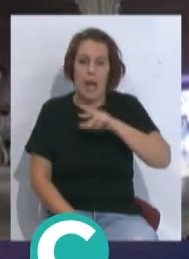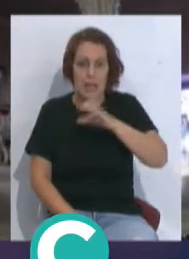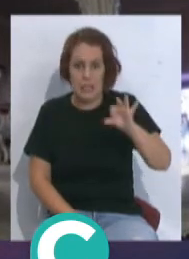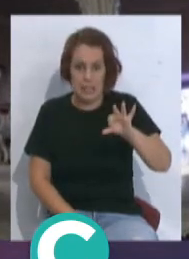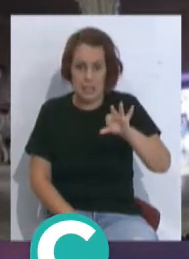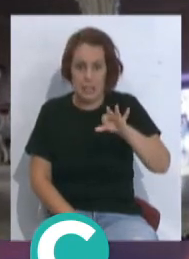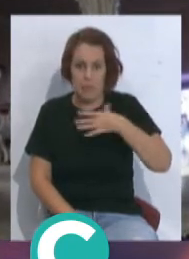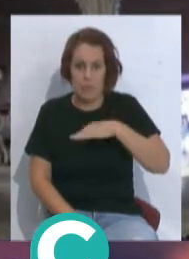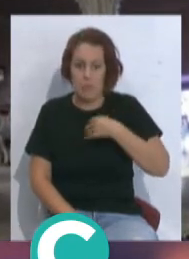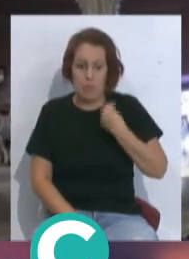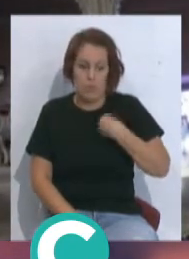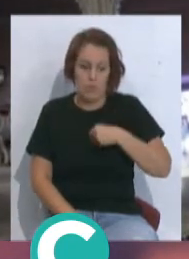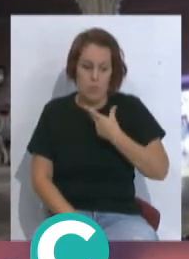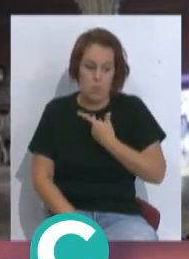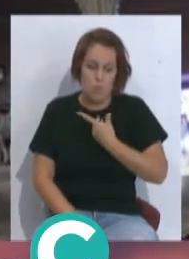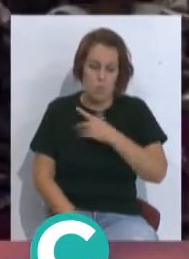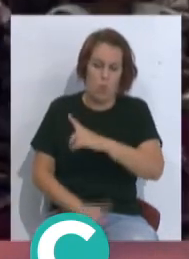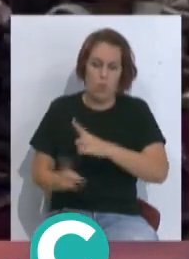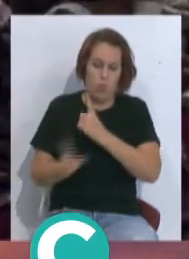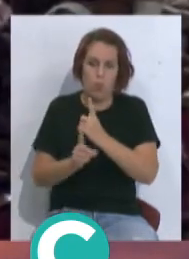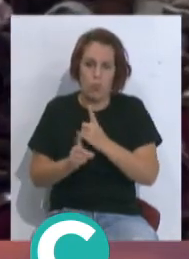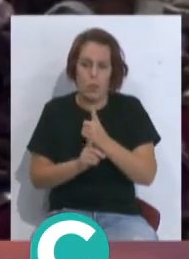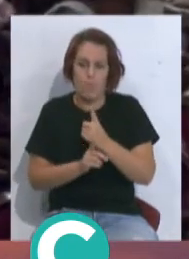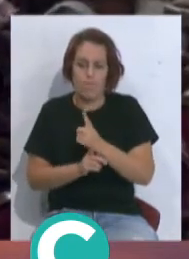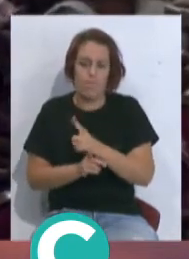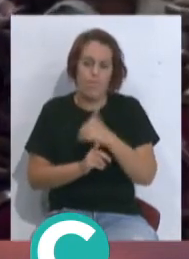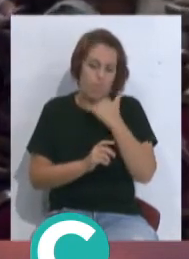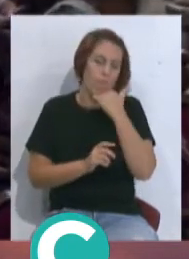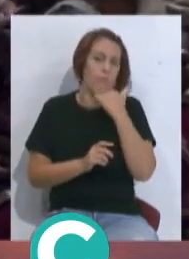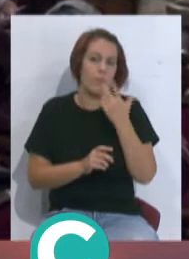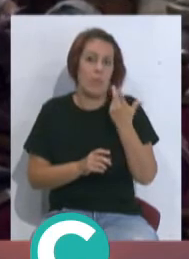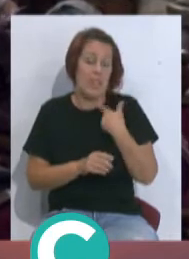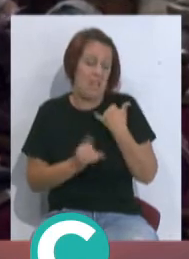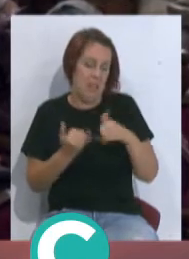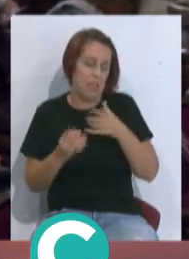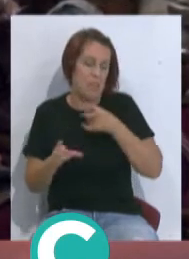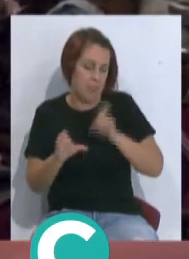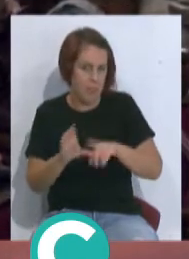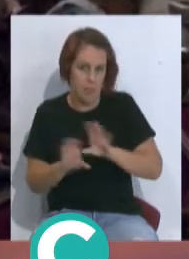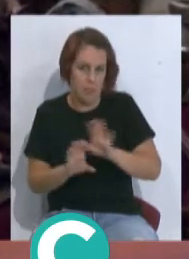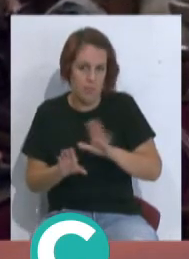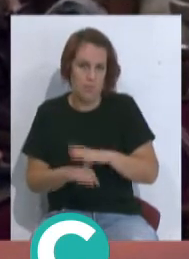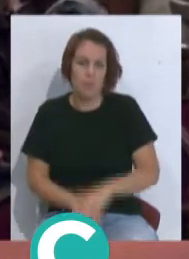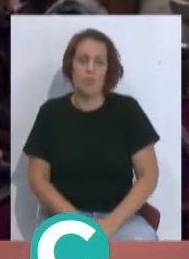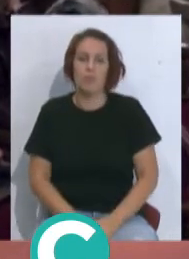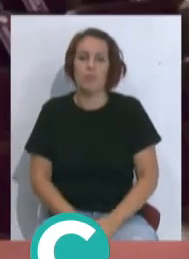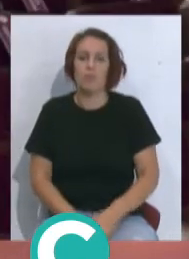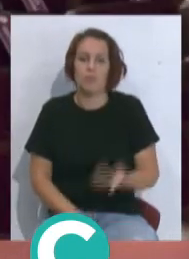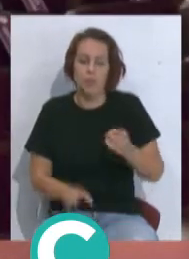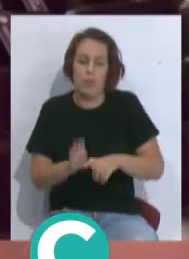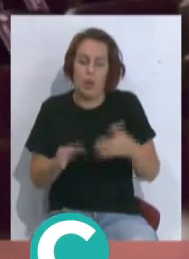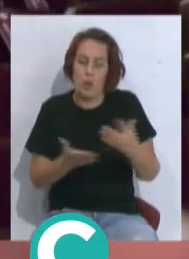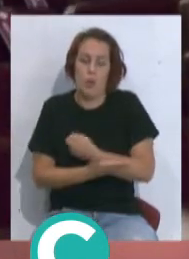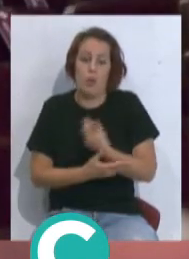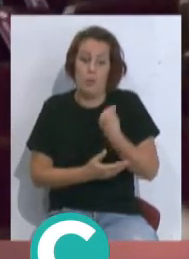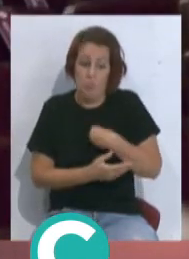haber abanderado ese boicot y va para adelante. Entonces, no va a caer ninguno. Claro, es que yo creo que